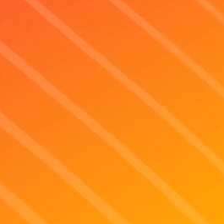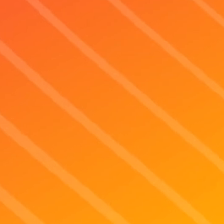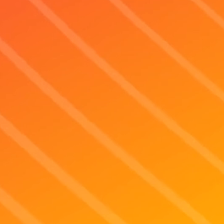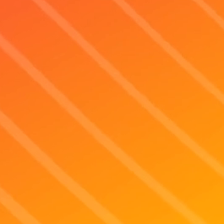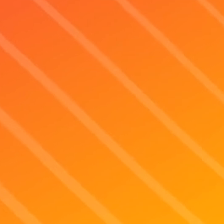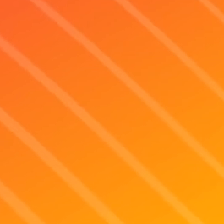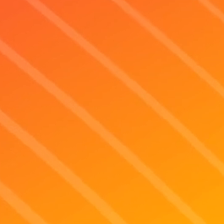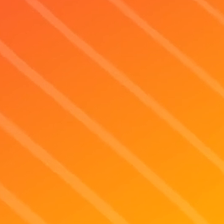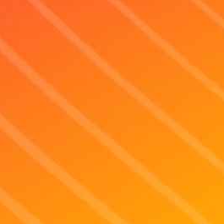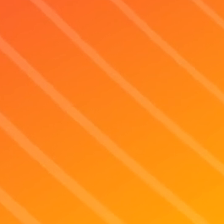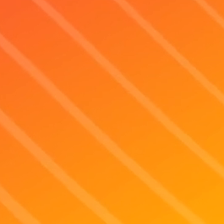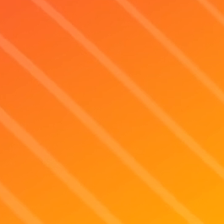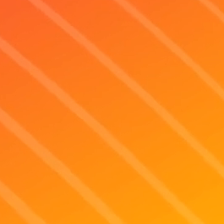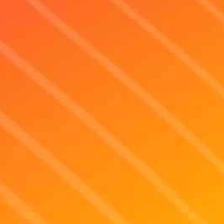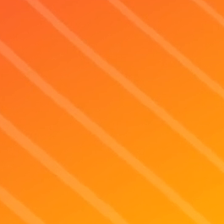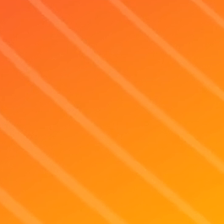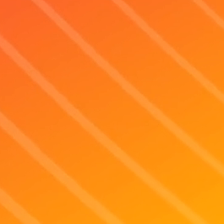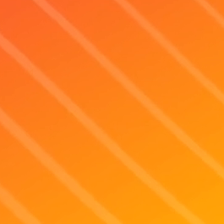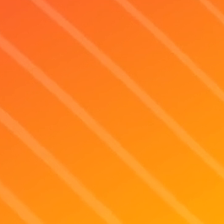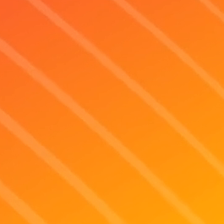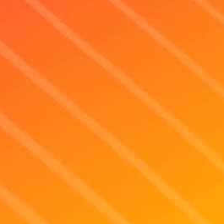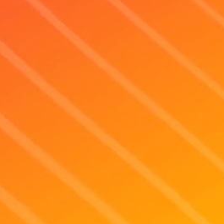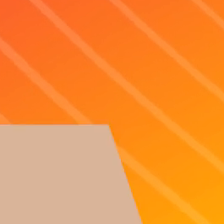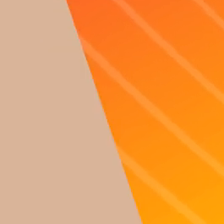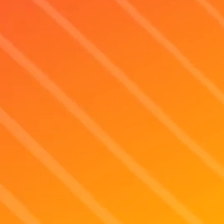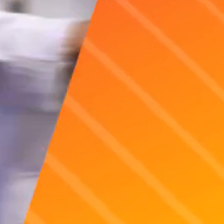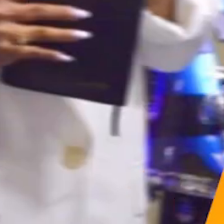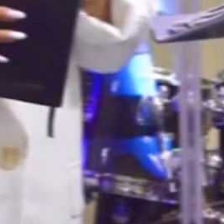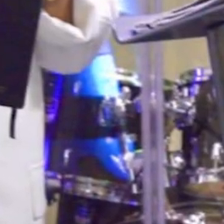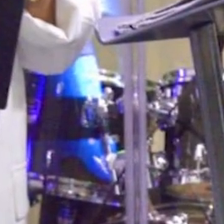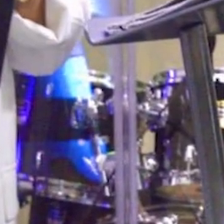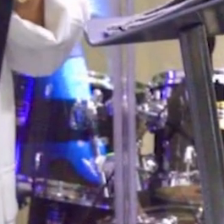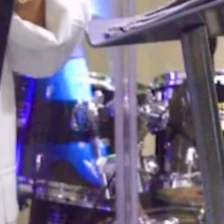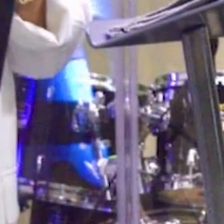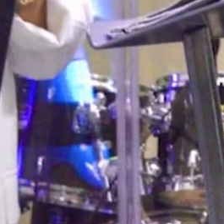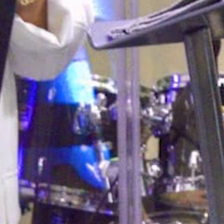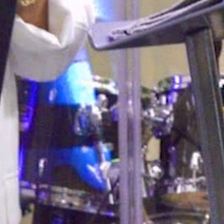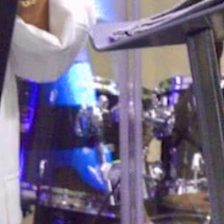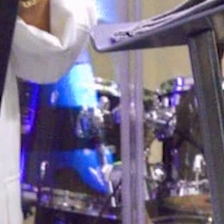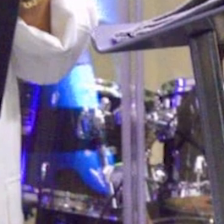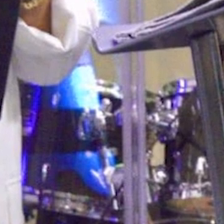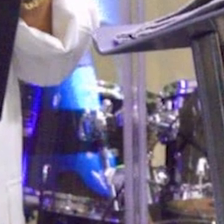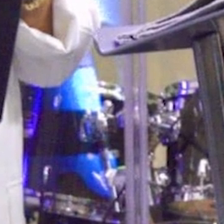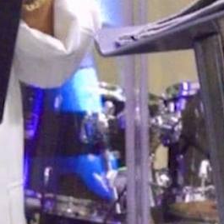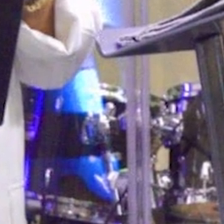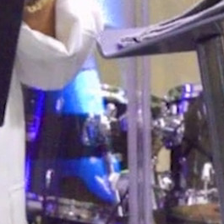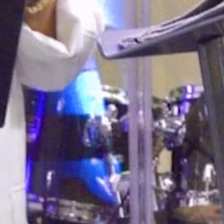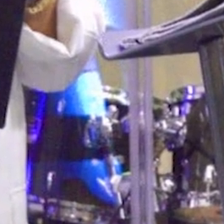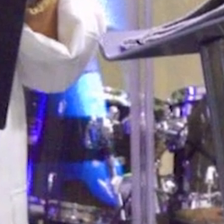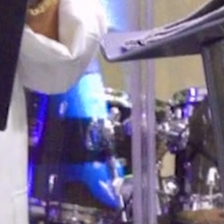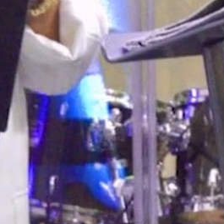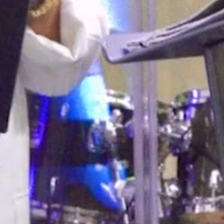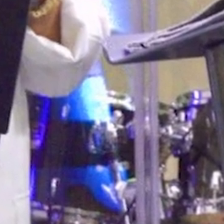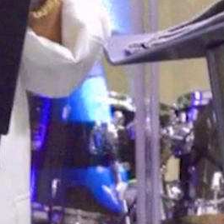pastores principales y fundadores de comunidad de Fe Ministries of Broward. La profeta Marjorie ha dedicado su vida a empoderar a mujeres